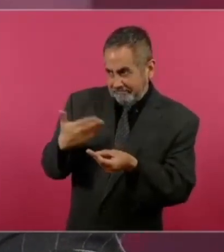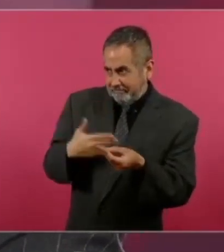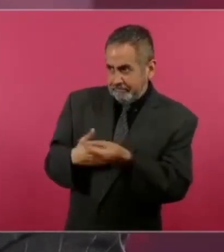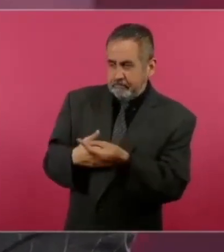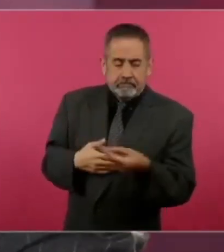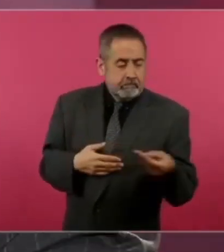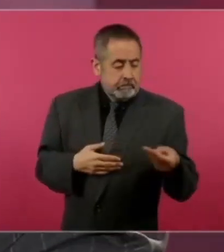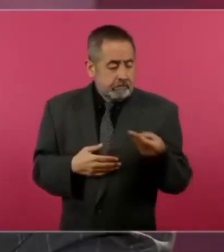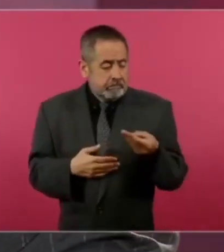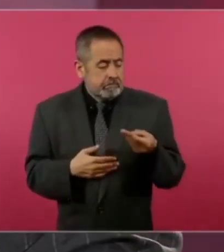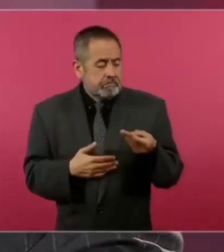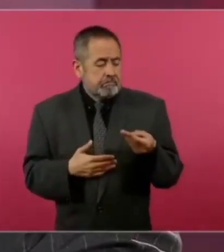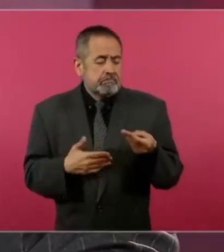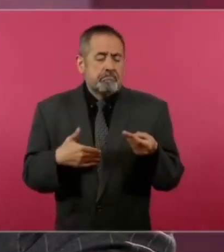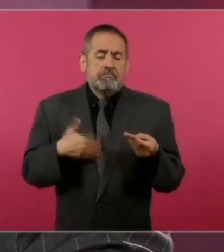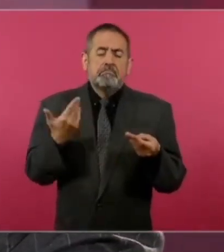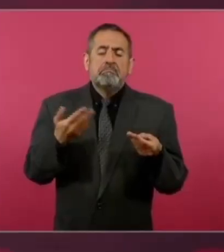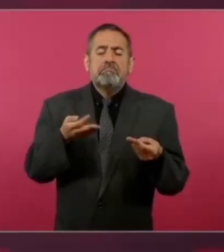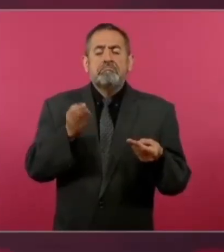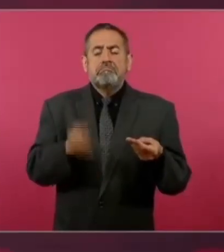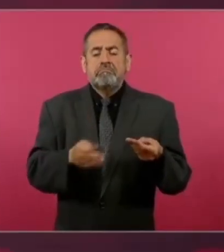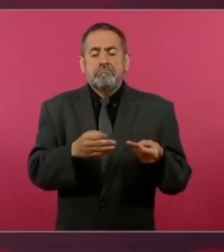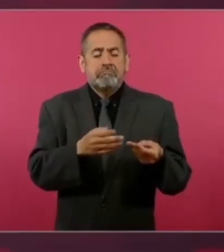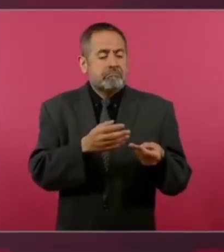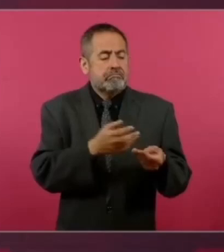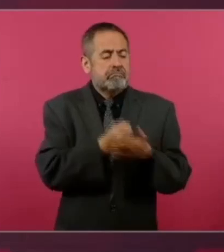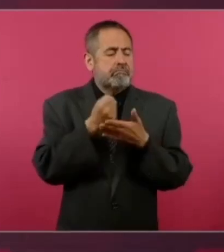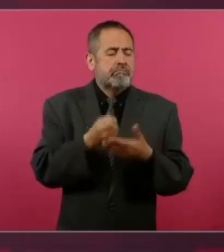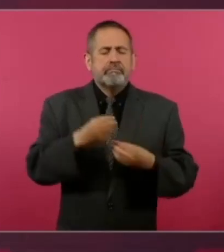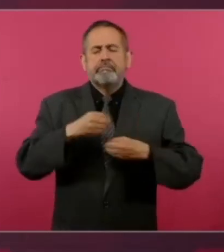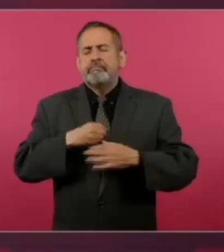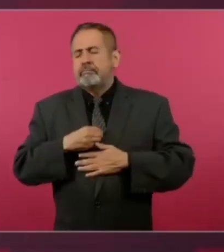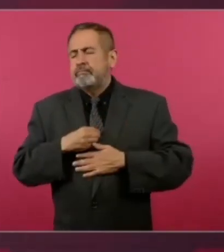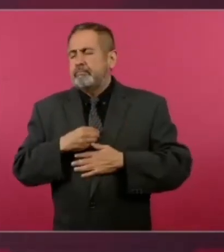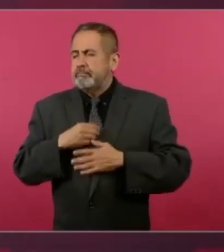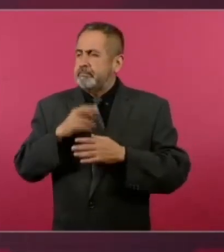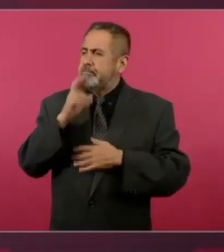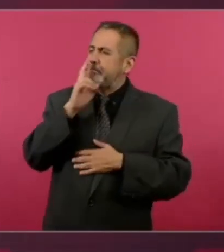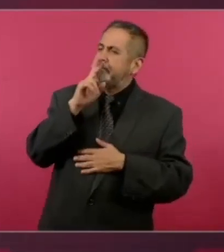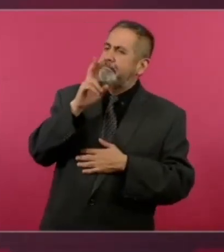esa desolación, ese vacío, esa